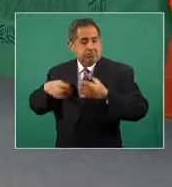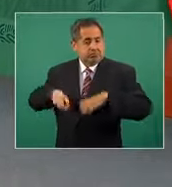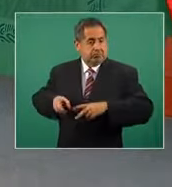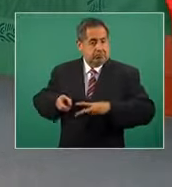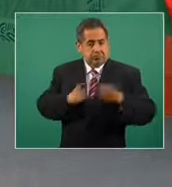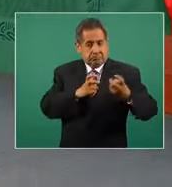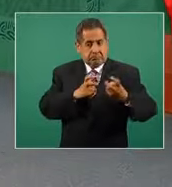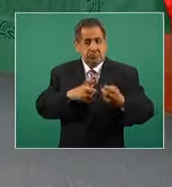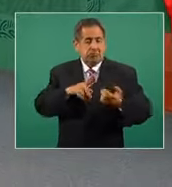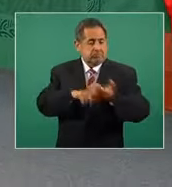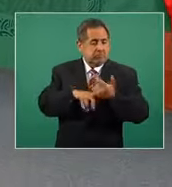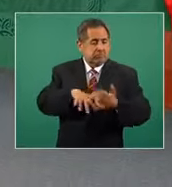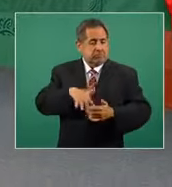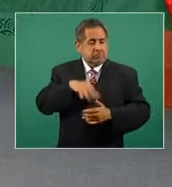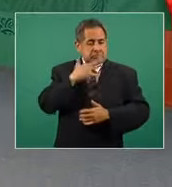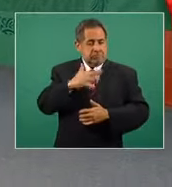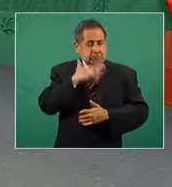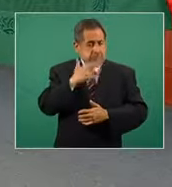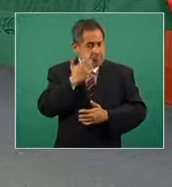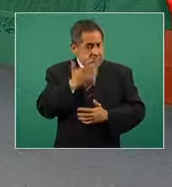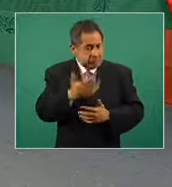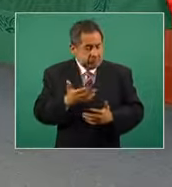y de corrupción?